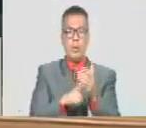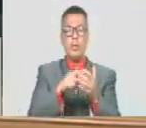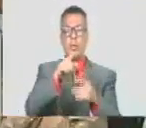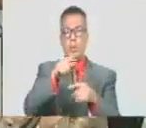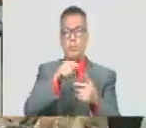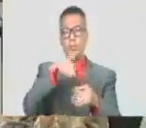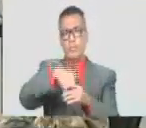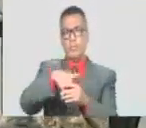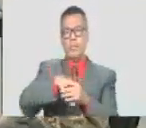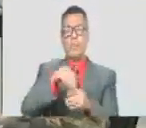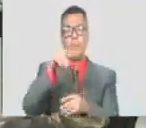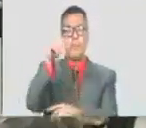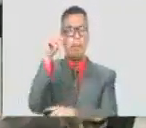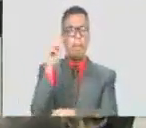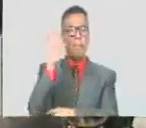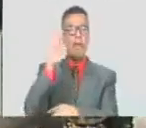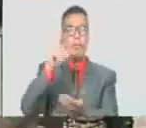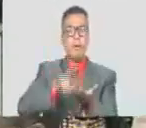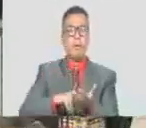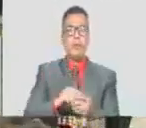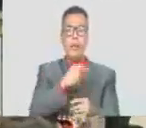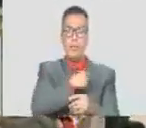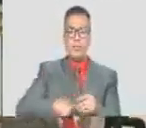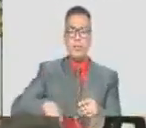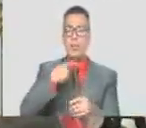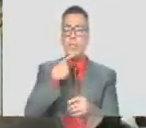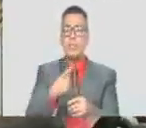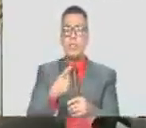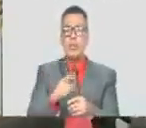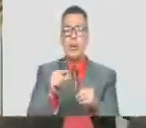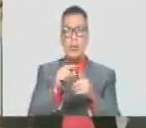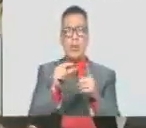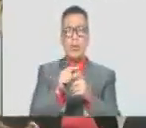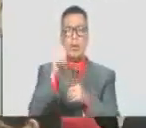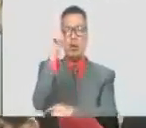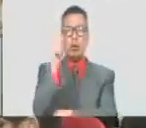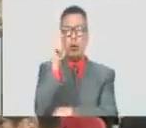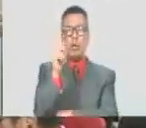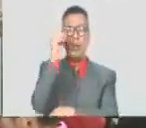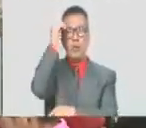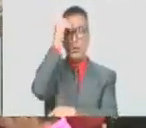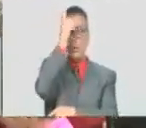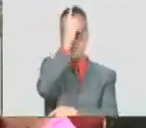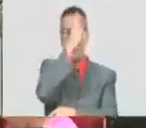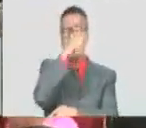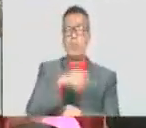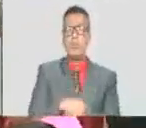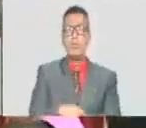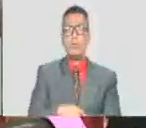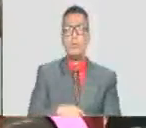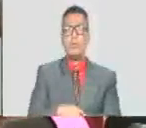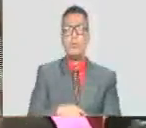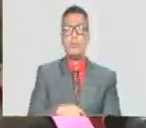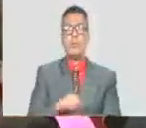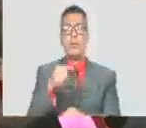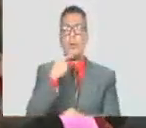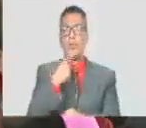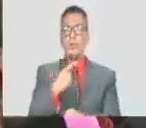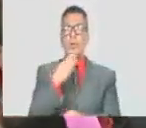calificada. Seguidamente, el presidente cedió el derecho de palabra al diputado Diosdado Cabello Rondón, el